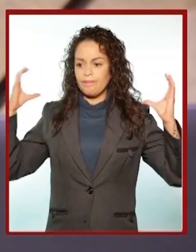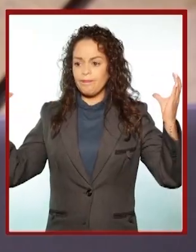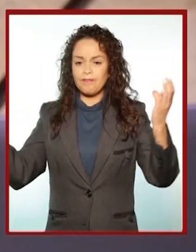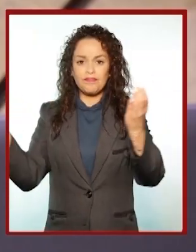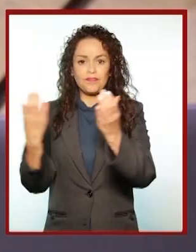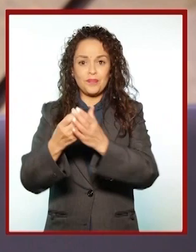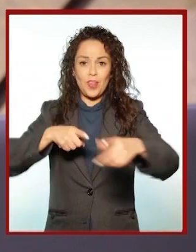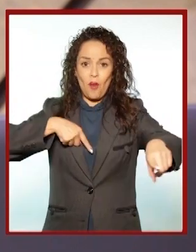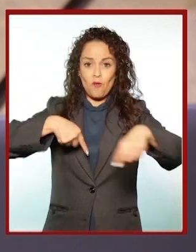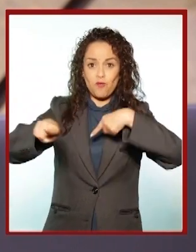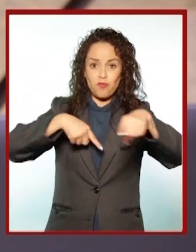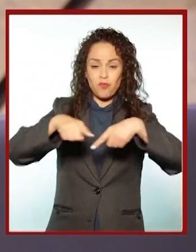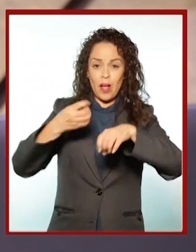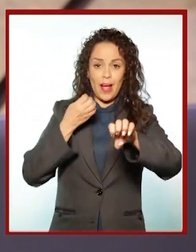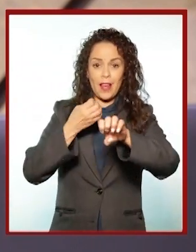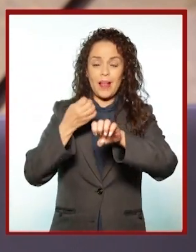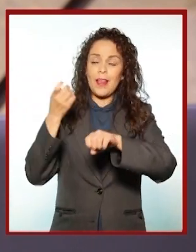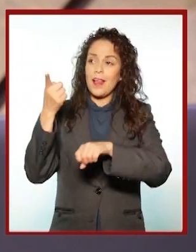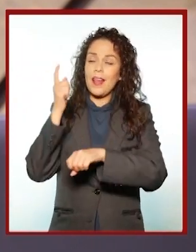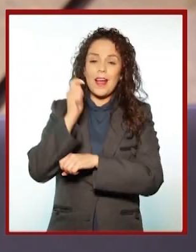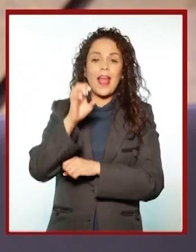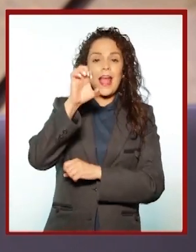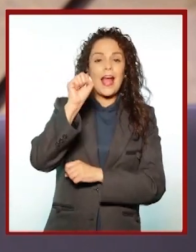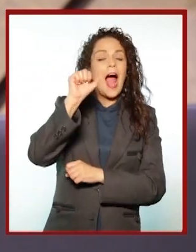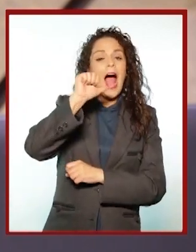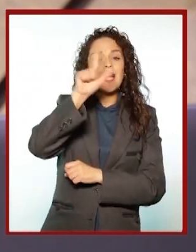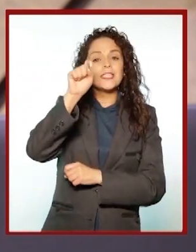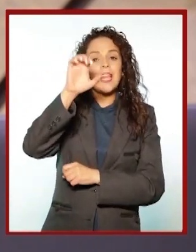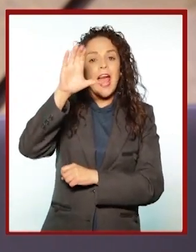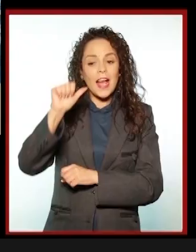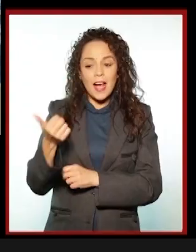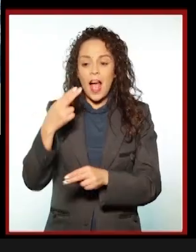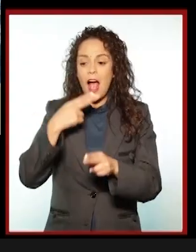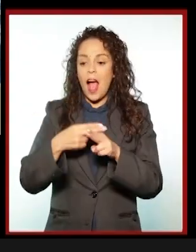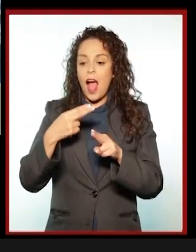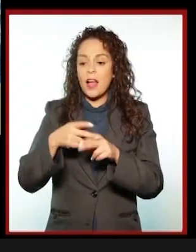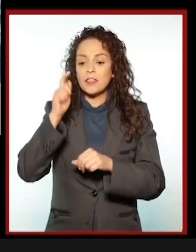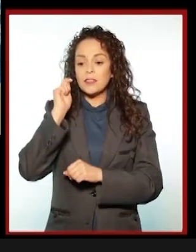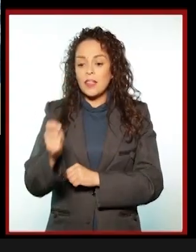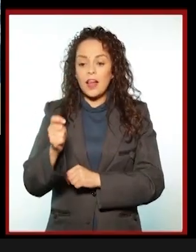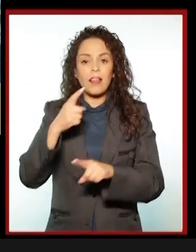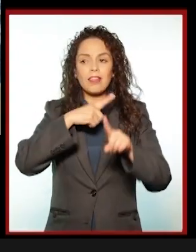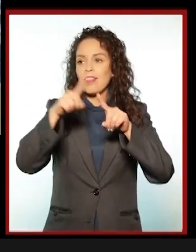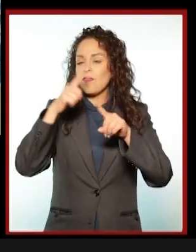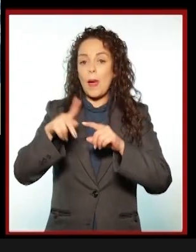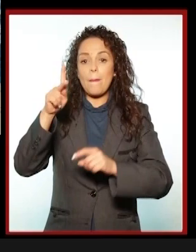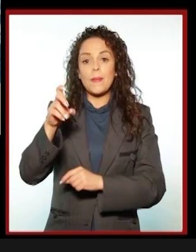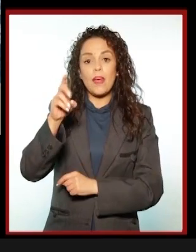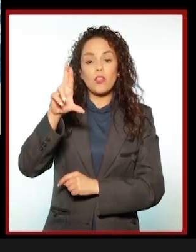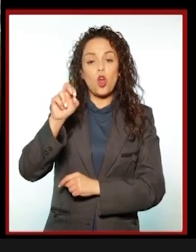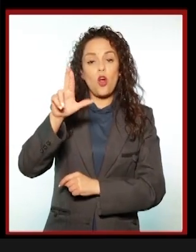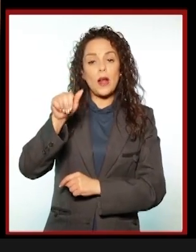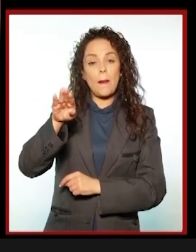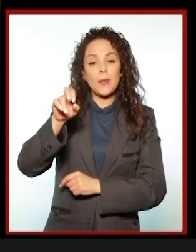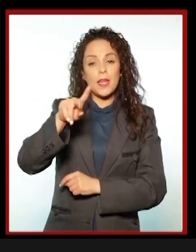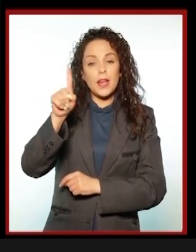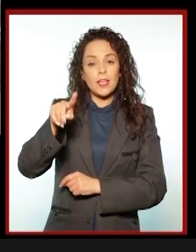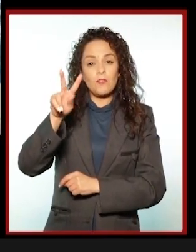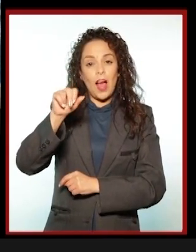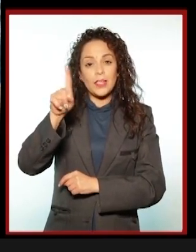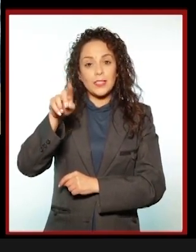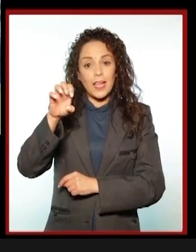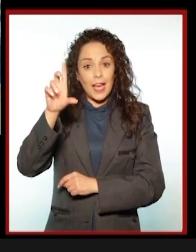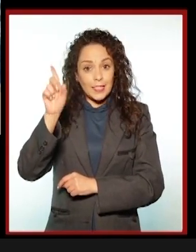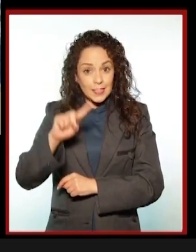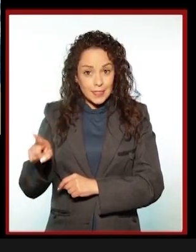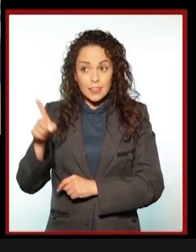Estadio Azteca, hasta la Basílica de Guadalupe, es Pedro Ramírez Vázquez y va a hacer toda